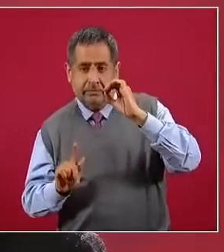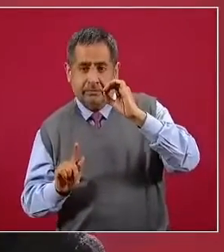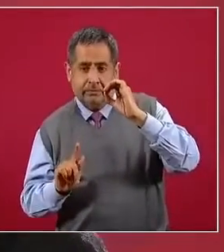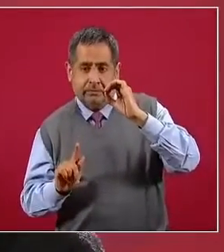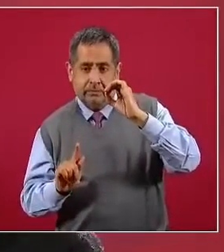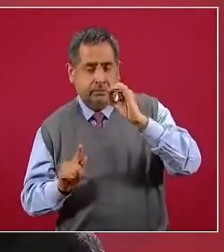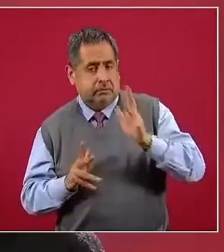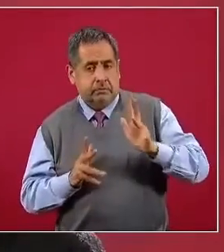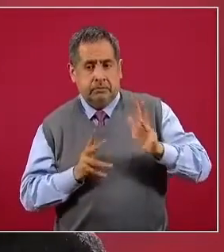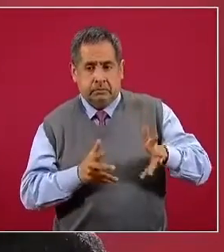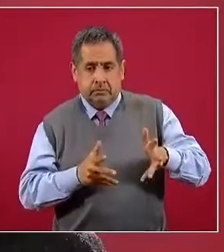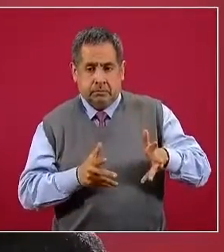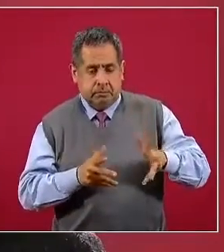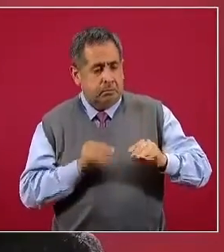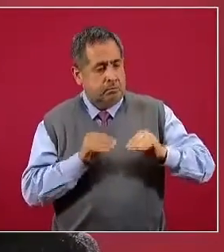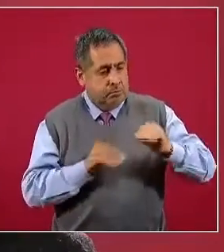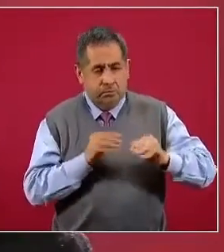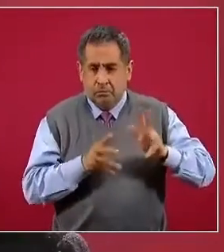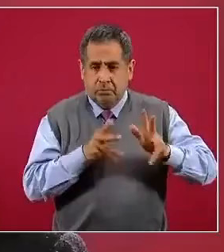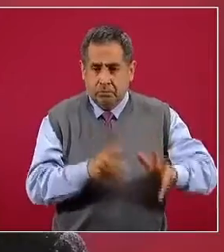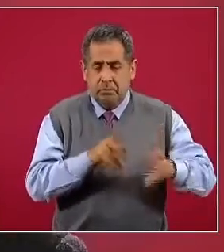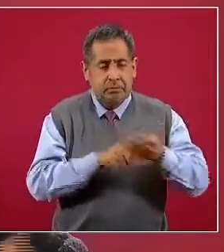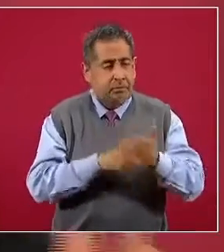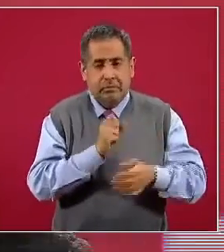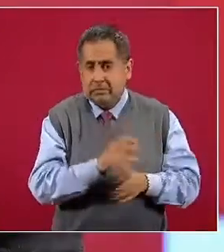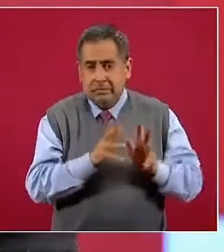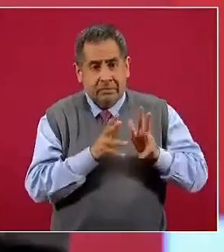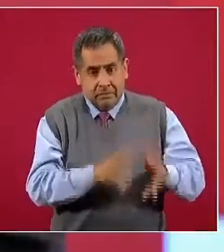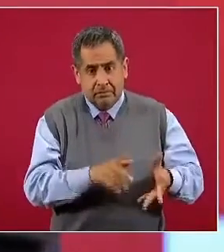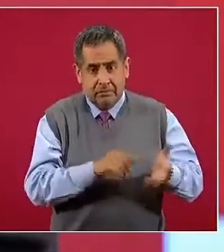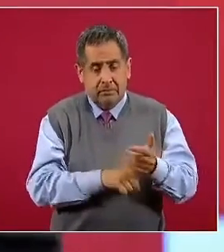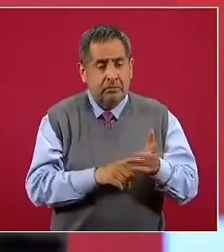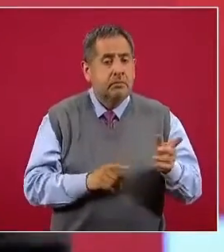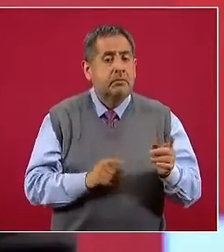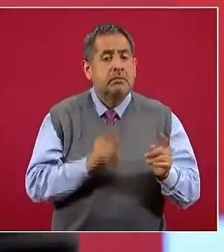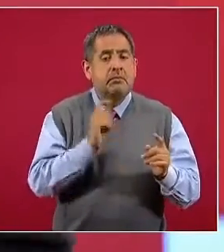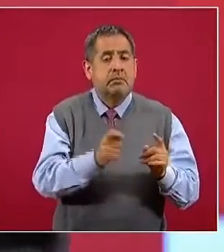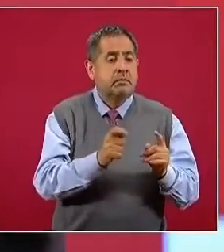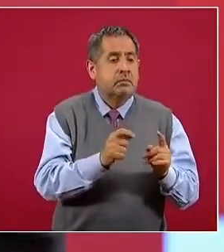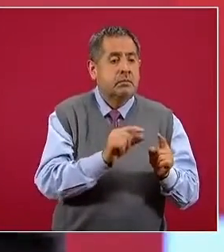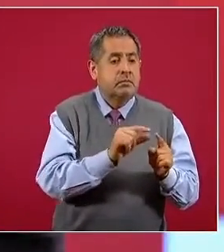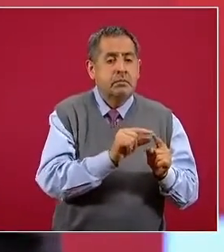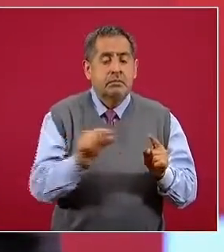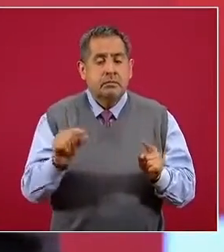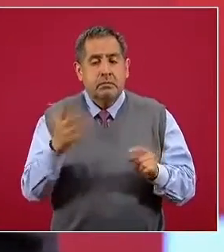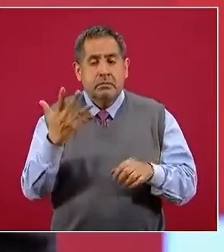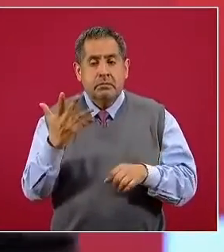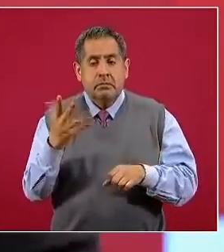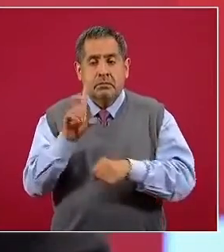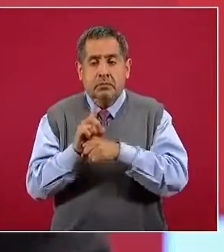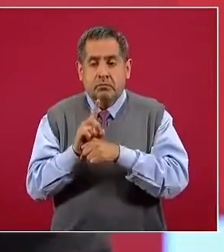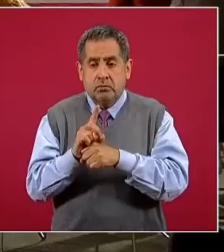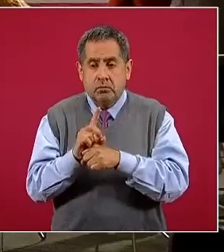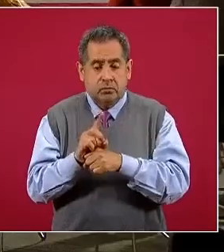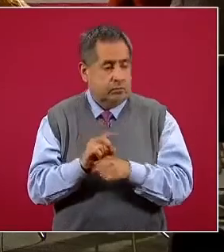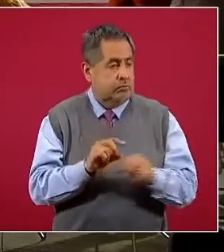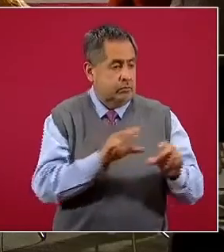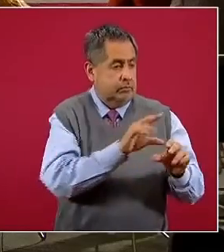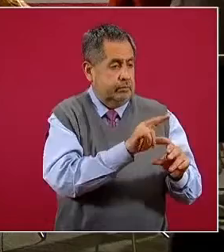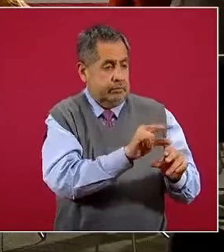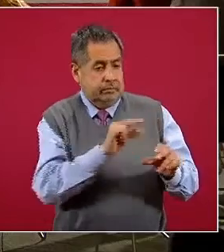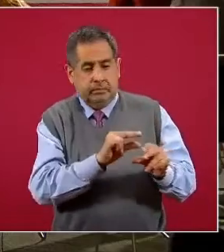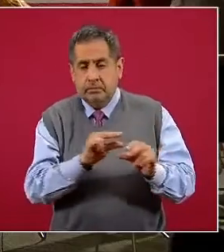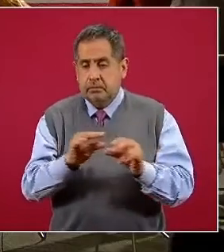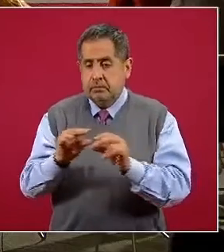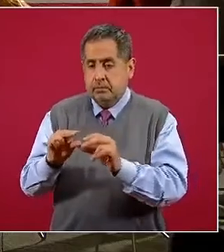estar durante todo su procesamiento y solamente durante los últimos 5 días antes de ser usada se